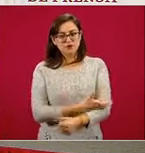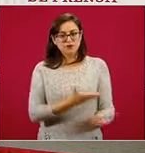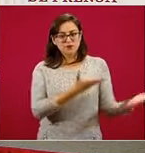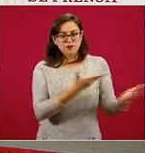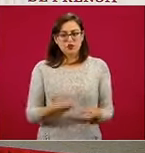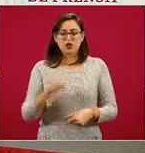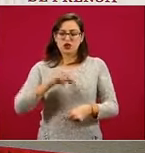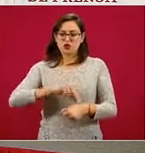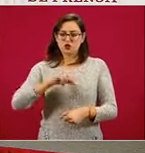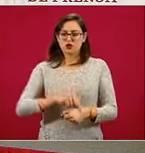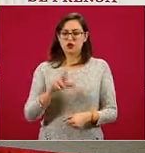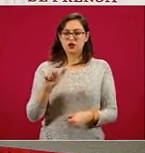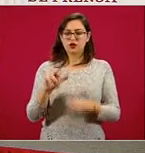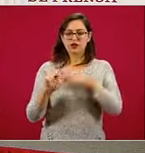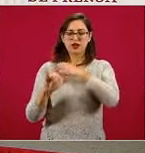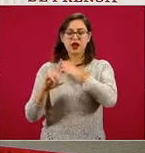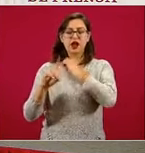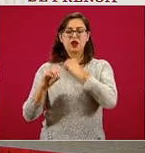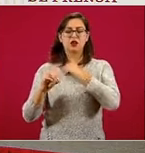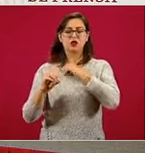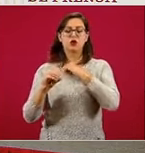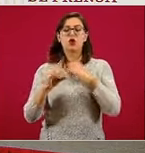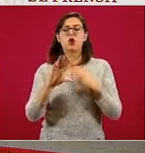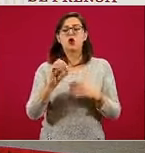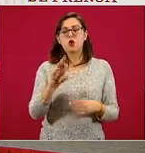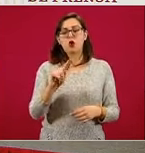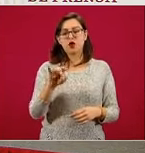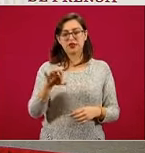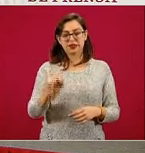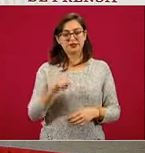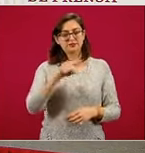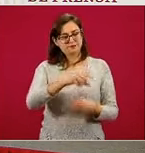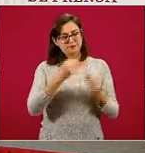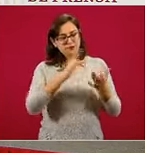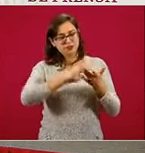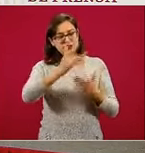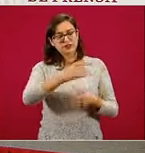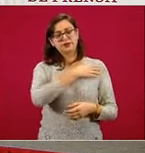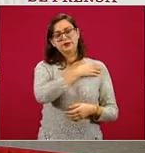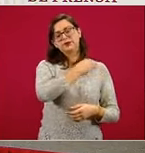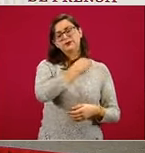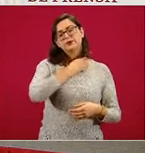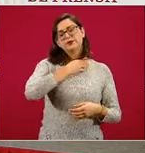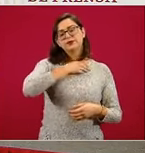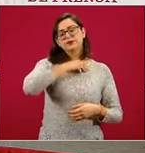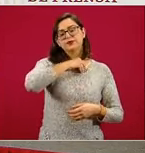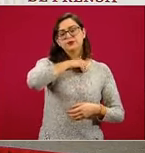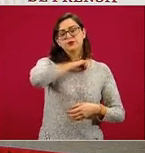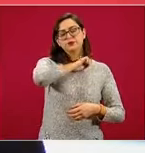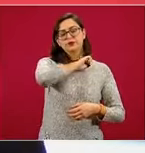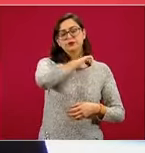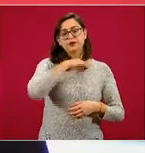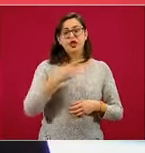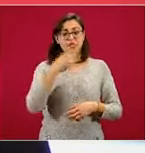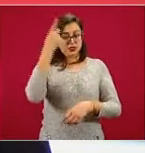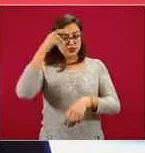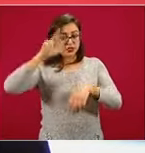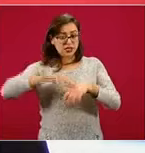doctor Ricardo Cortés, director general de Promoción de la Salud, quien nos estará